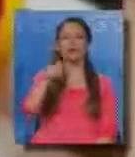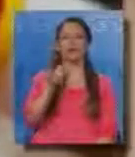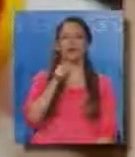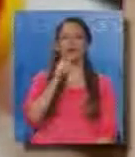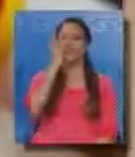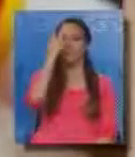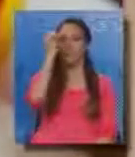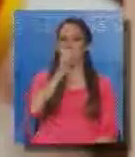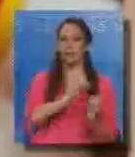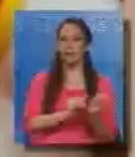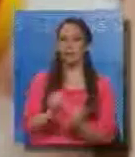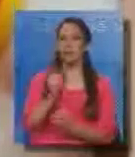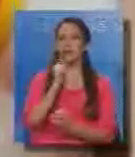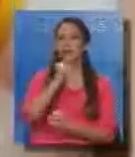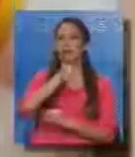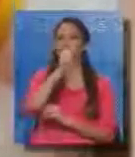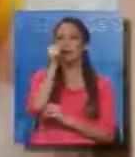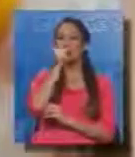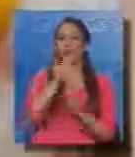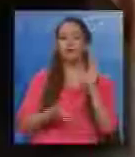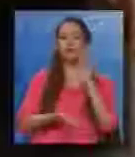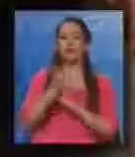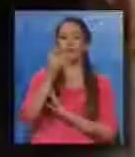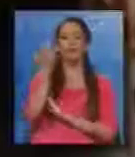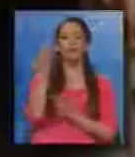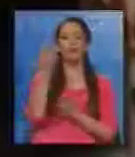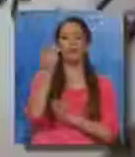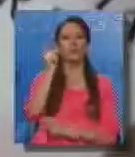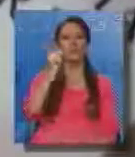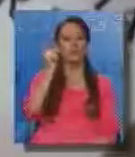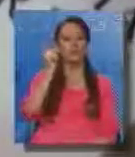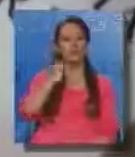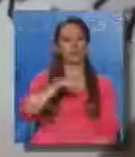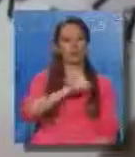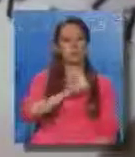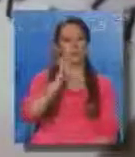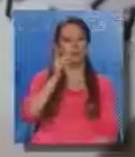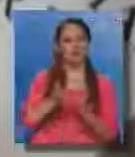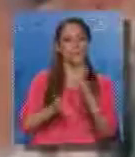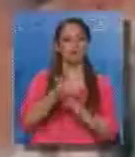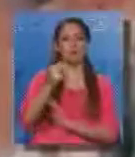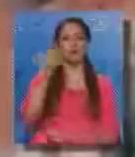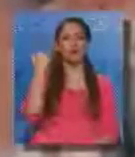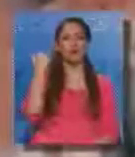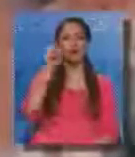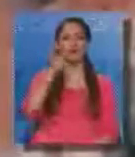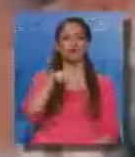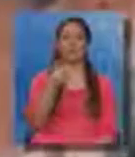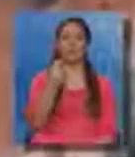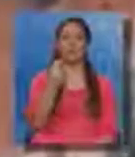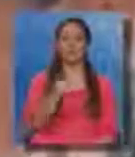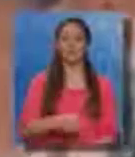de la organización que envió droga a Milán a través de una valija diplomática en enero de 2012.